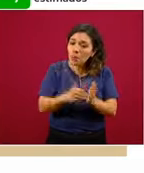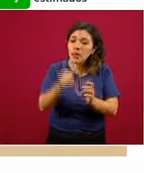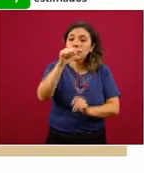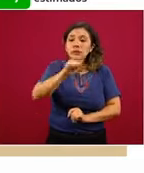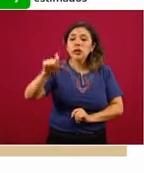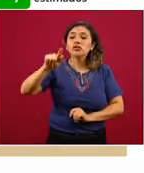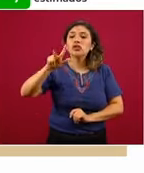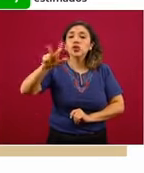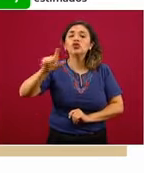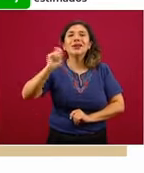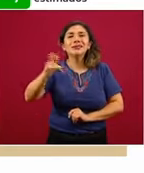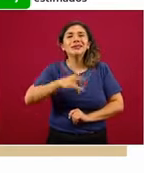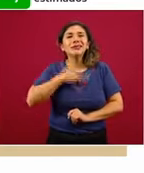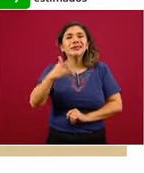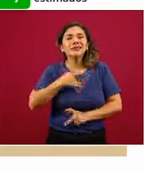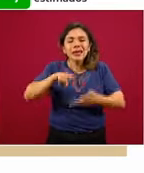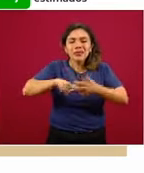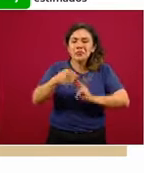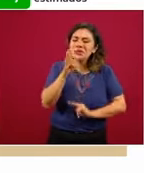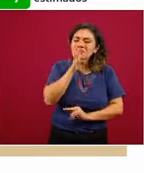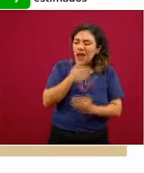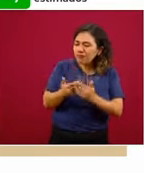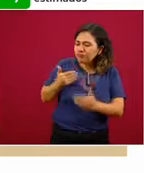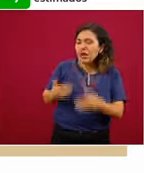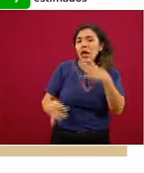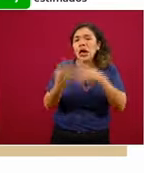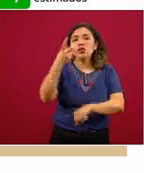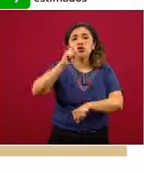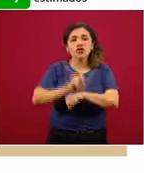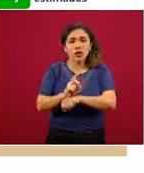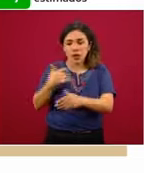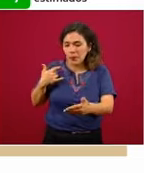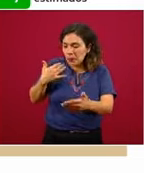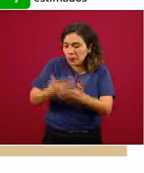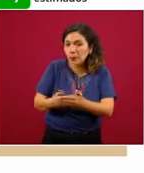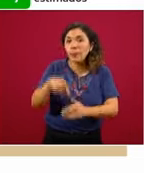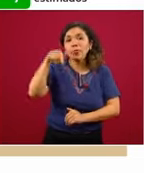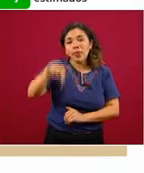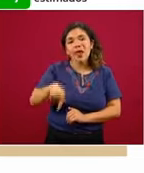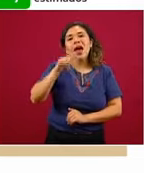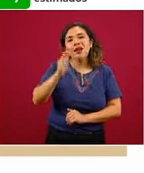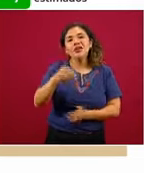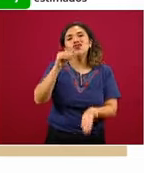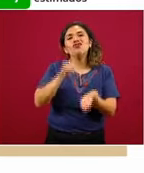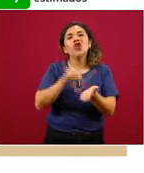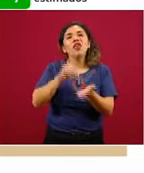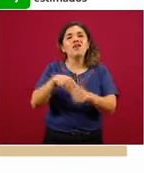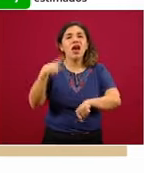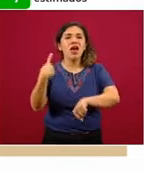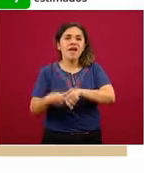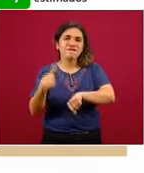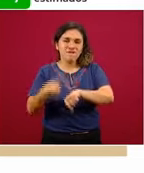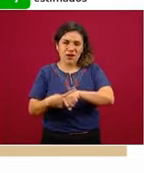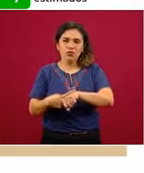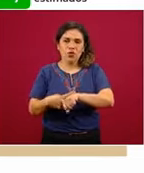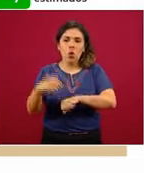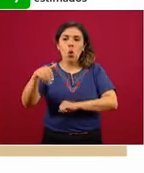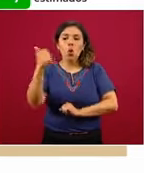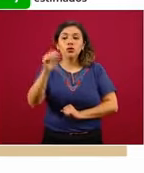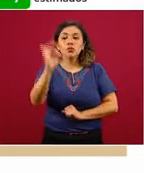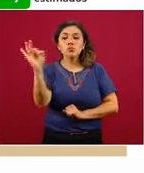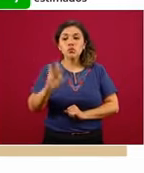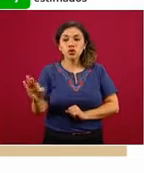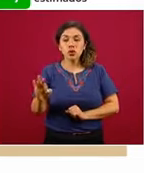49,678, son los que iniciaron con signos y síntomas en los últimos 14 días, por lo tanto representan la